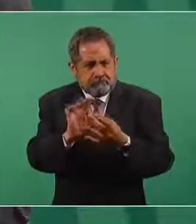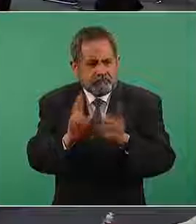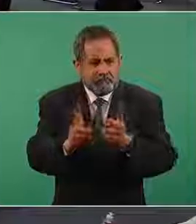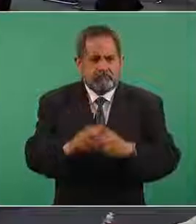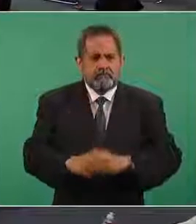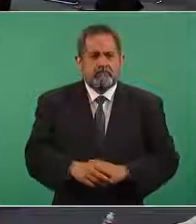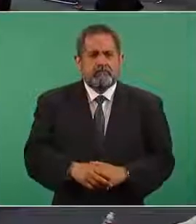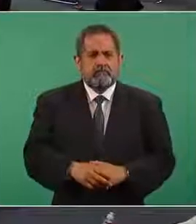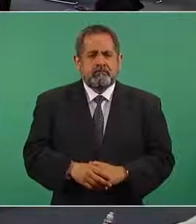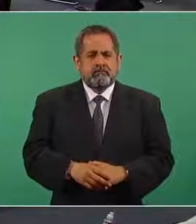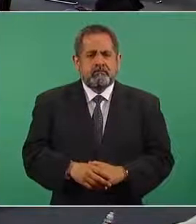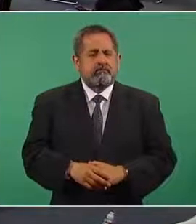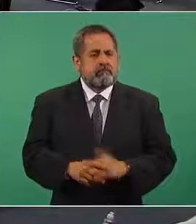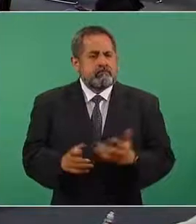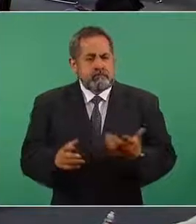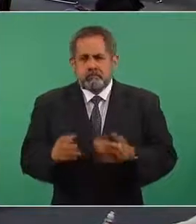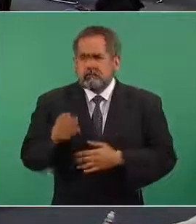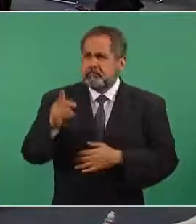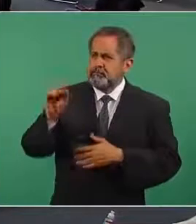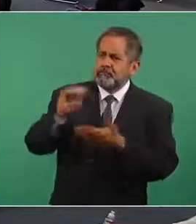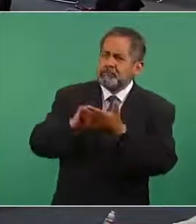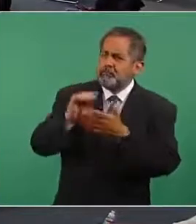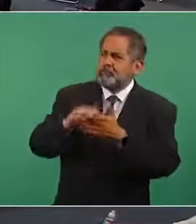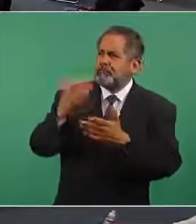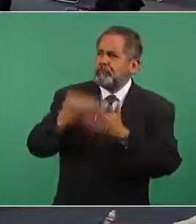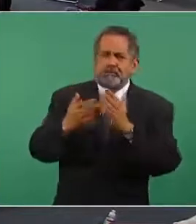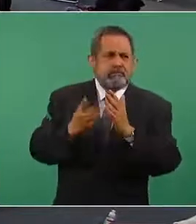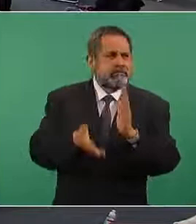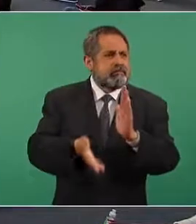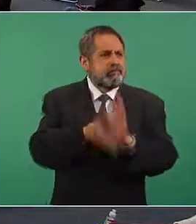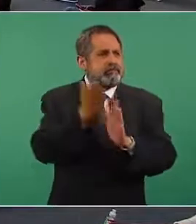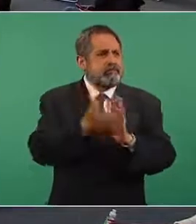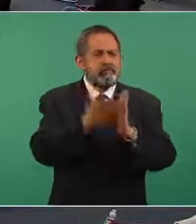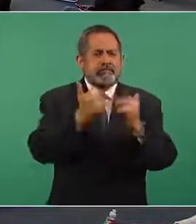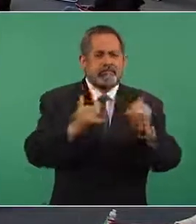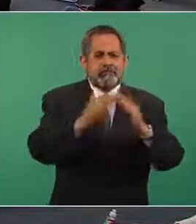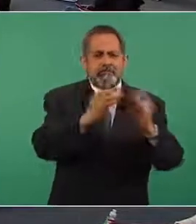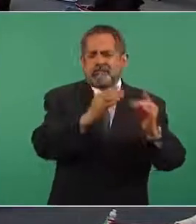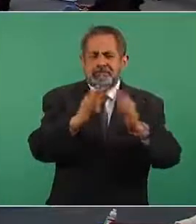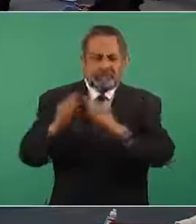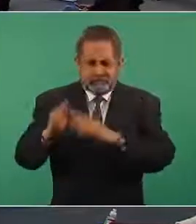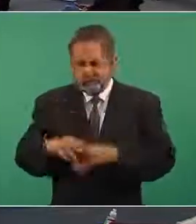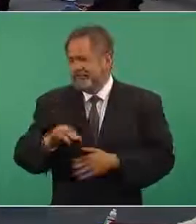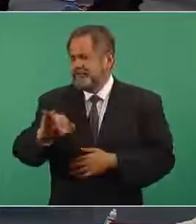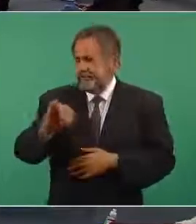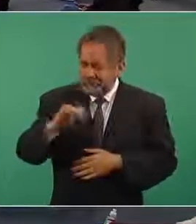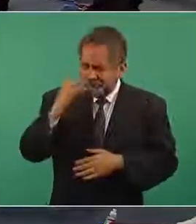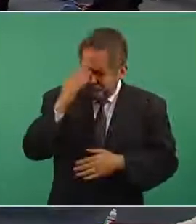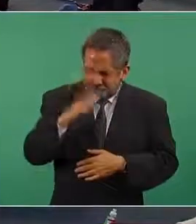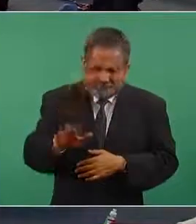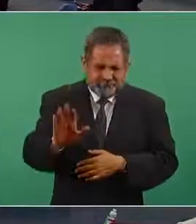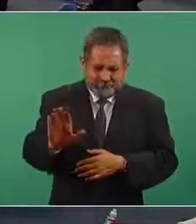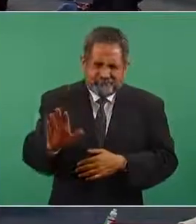También tienen algunas situaciones ahí con la construcción de las viviendas, no sé si usted ya sepa también. Sí.